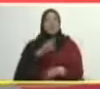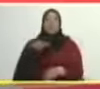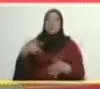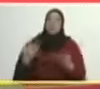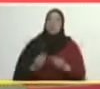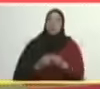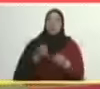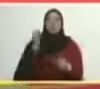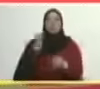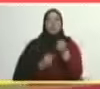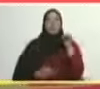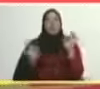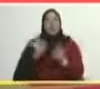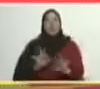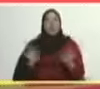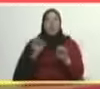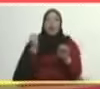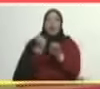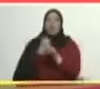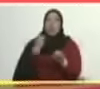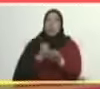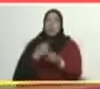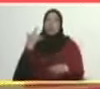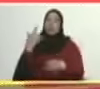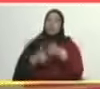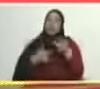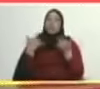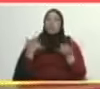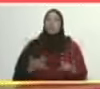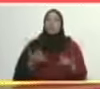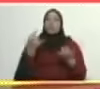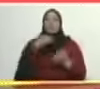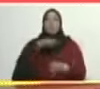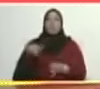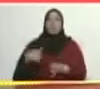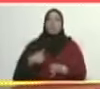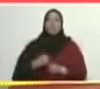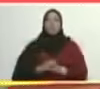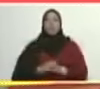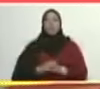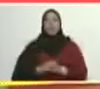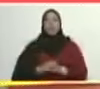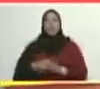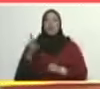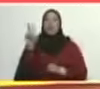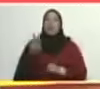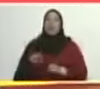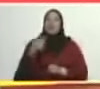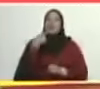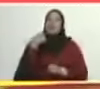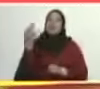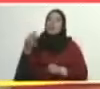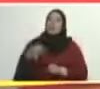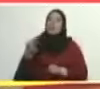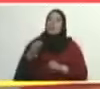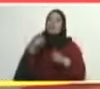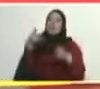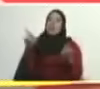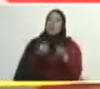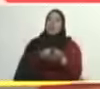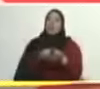justo y sin antipatías tenaces. Es la hora de los hornos en que no se ha de ver más que la luz